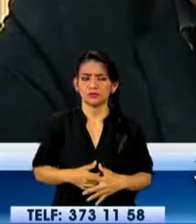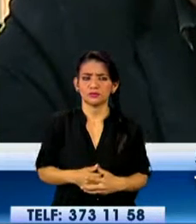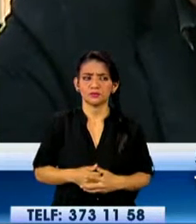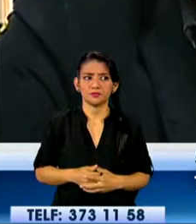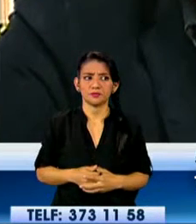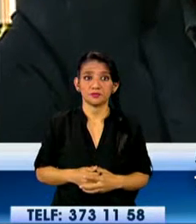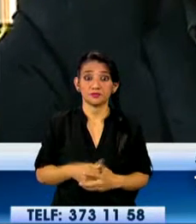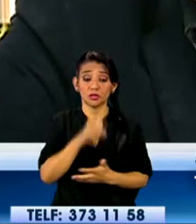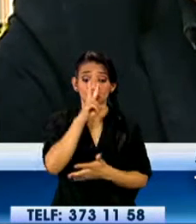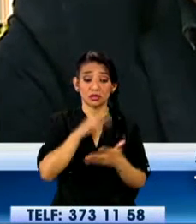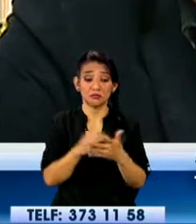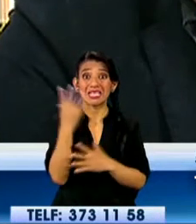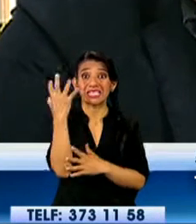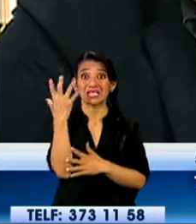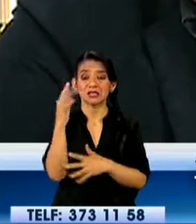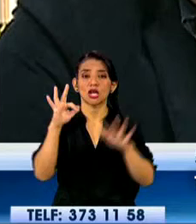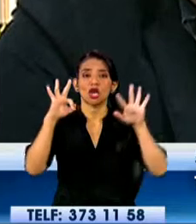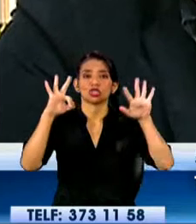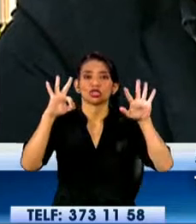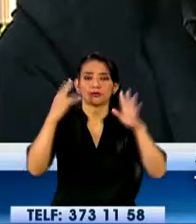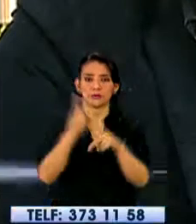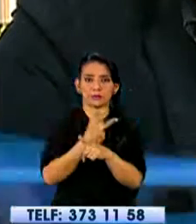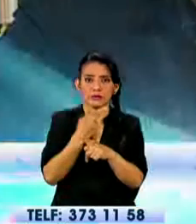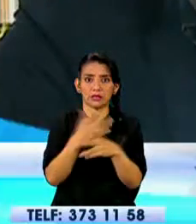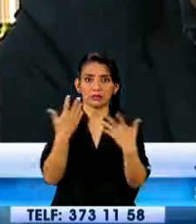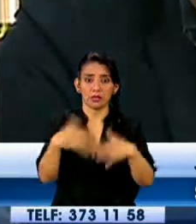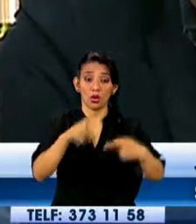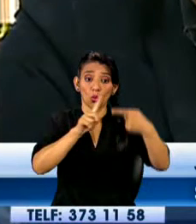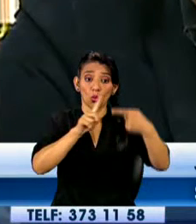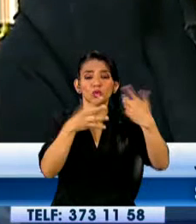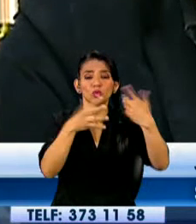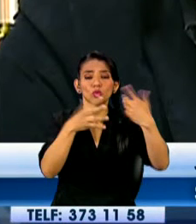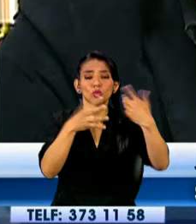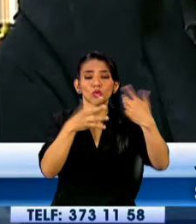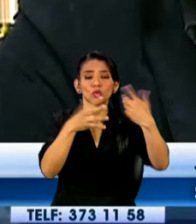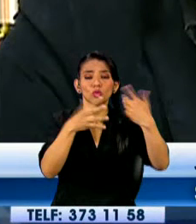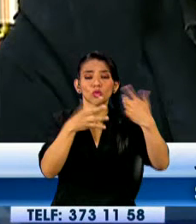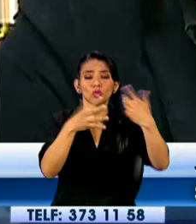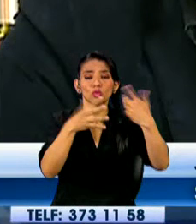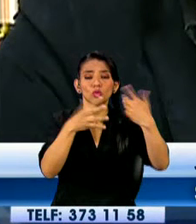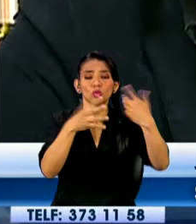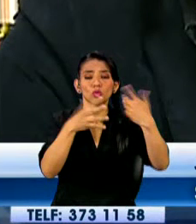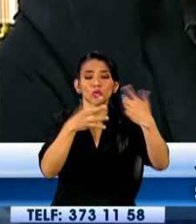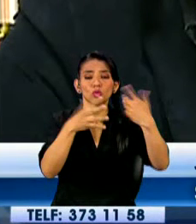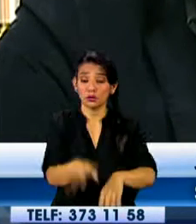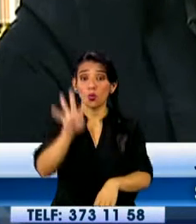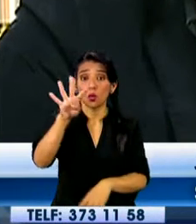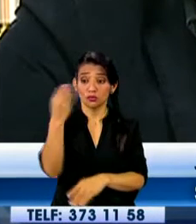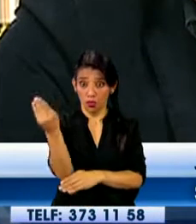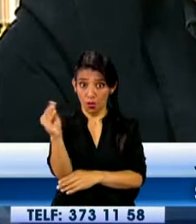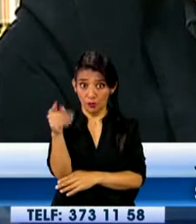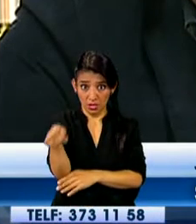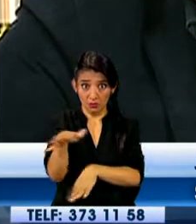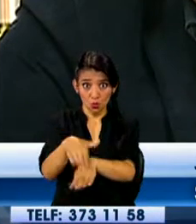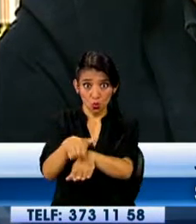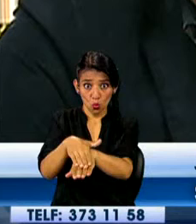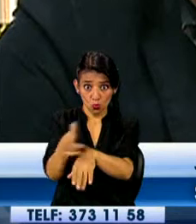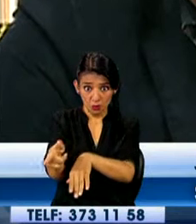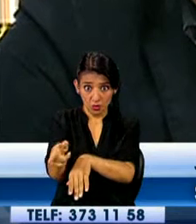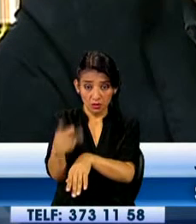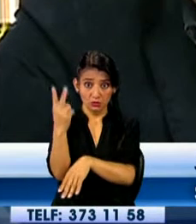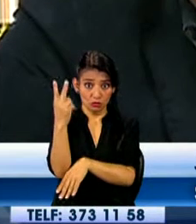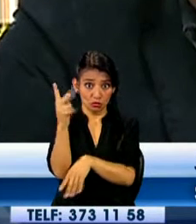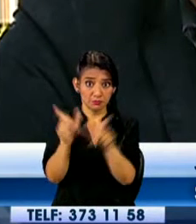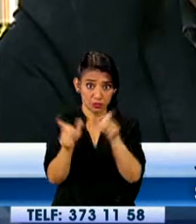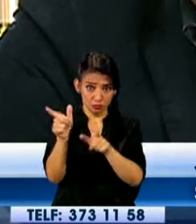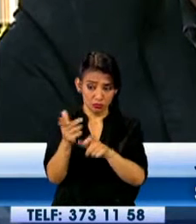8 incidentes, el uno ya está obviamente sentenciado a 8 meses, los 4 menores de edad. Tenemos los dos, las dos personas